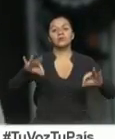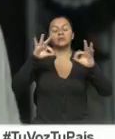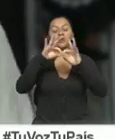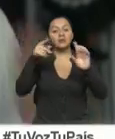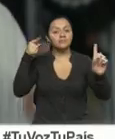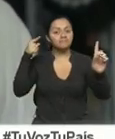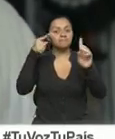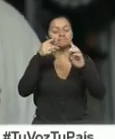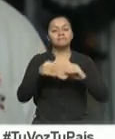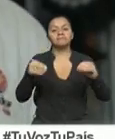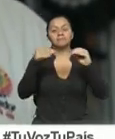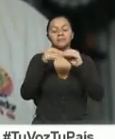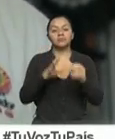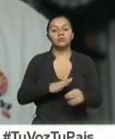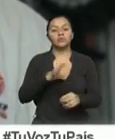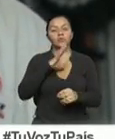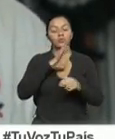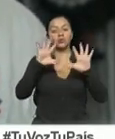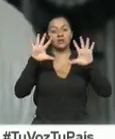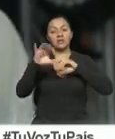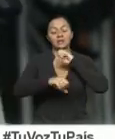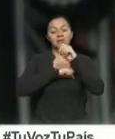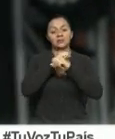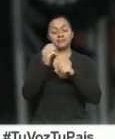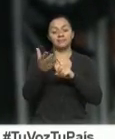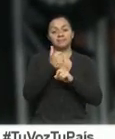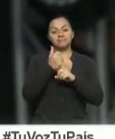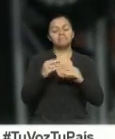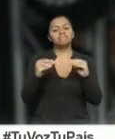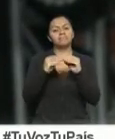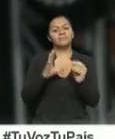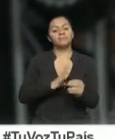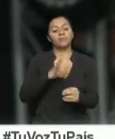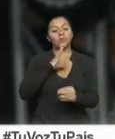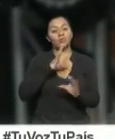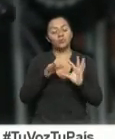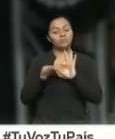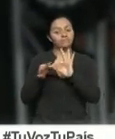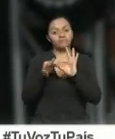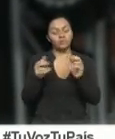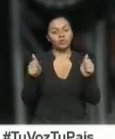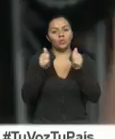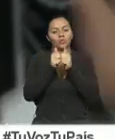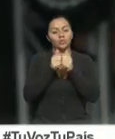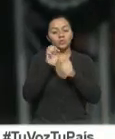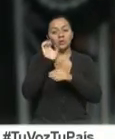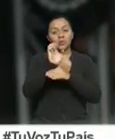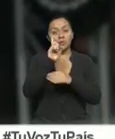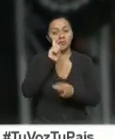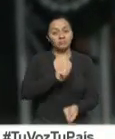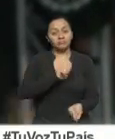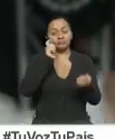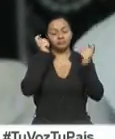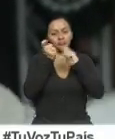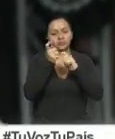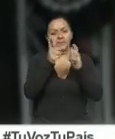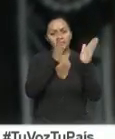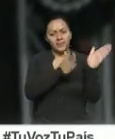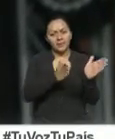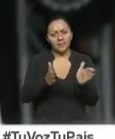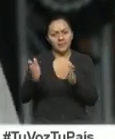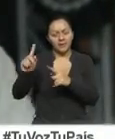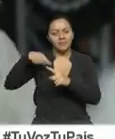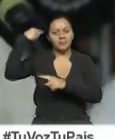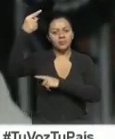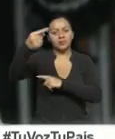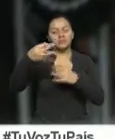nunca. Orgullosos de la década ganada. Orgullosos de lo que hemos hecho juntos. Orgullosos de que Ecuador ya cambió. A prepararnos otra